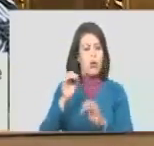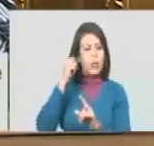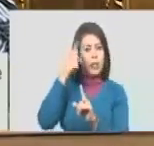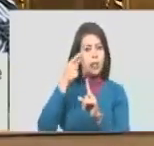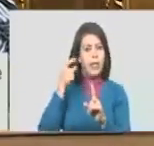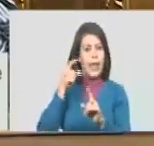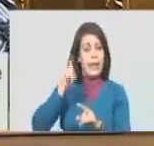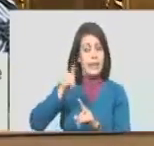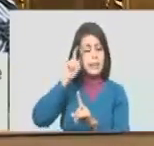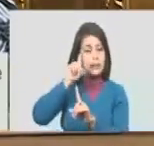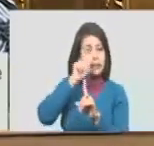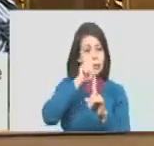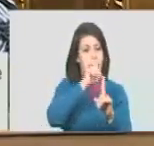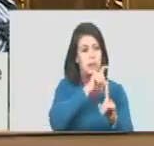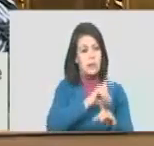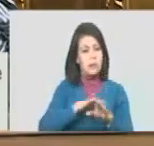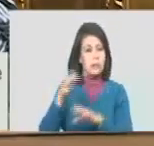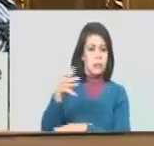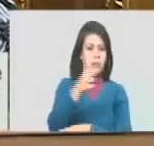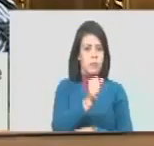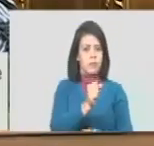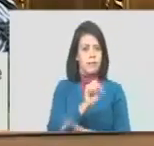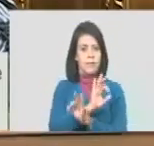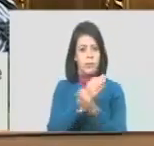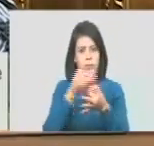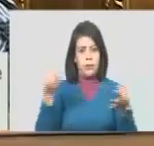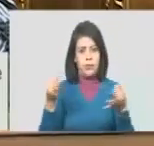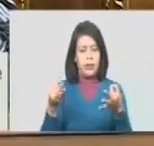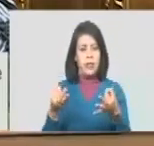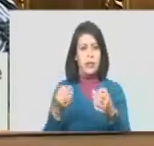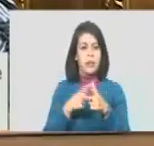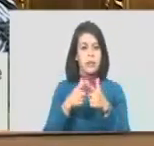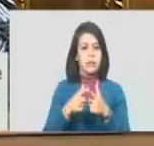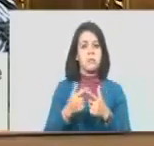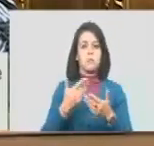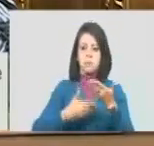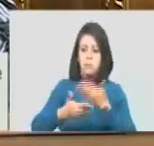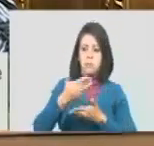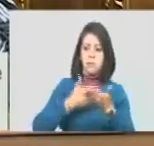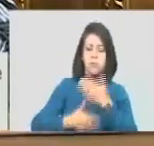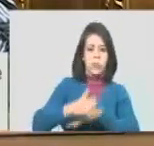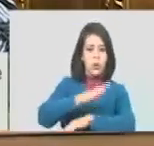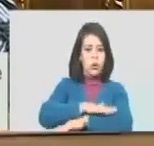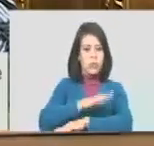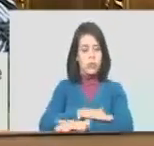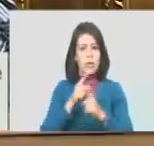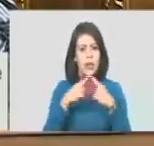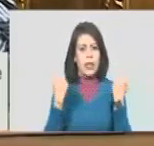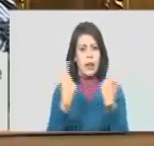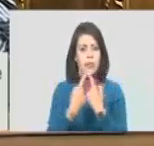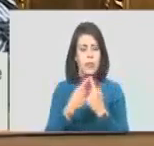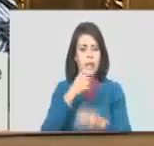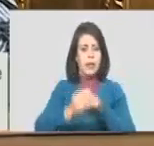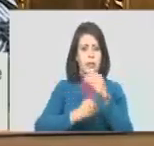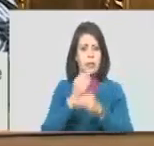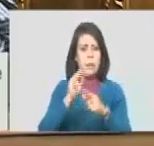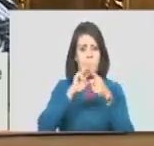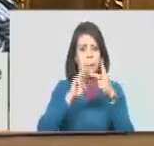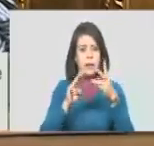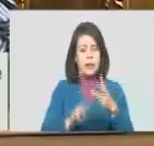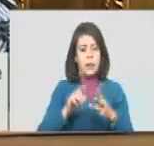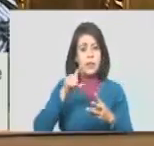pedagógicas necesarias a fin de lograr un adecuado desenvolvimiento del individuo en el aula, empleando el material y